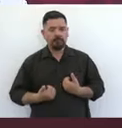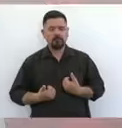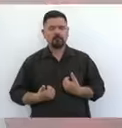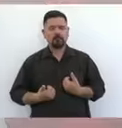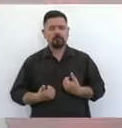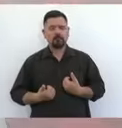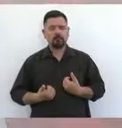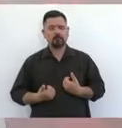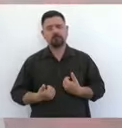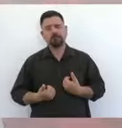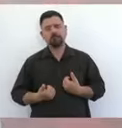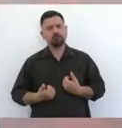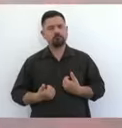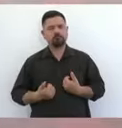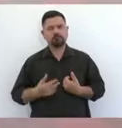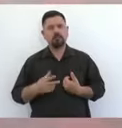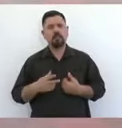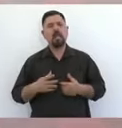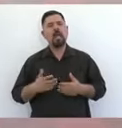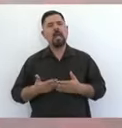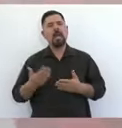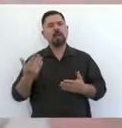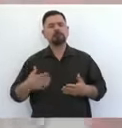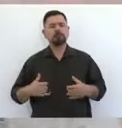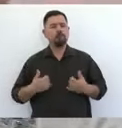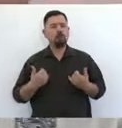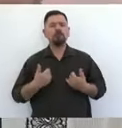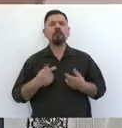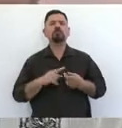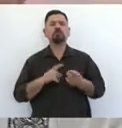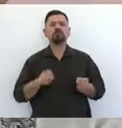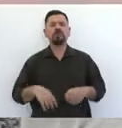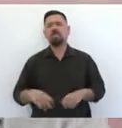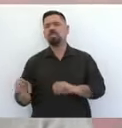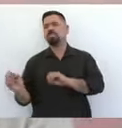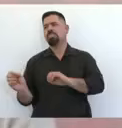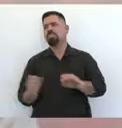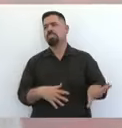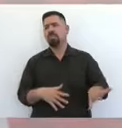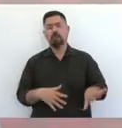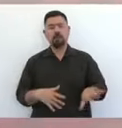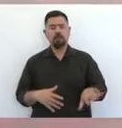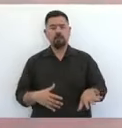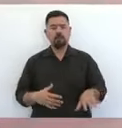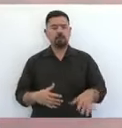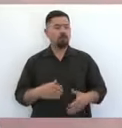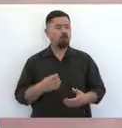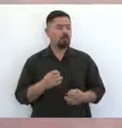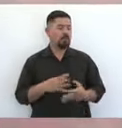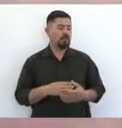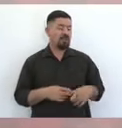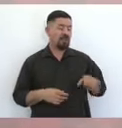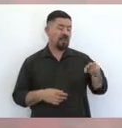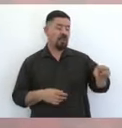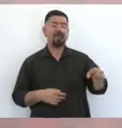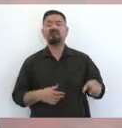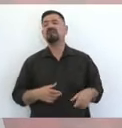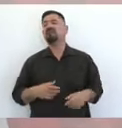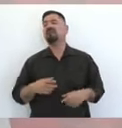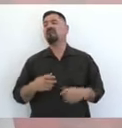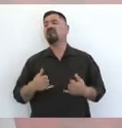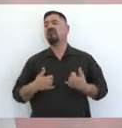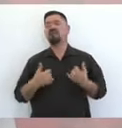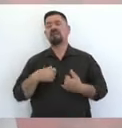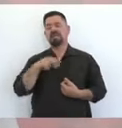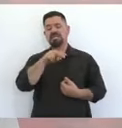Y antes se abandonaba a los jóvenes y solo se les llamaba ninis, que ni estudian